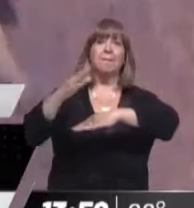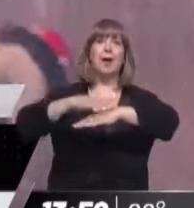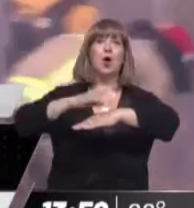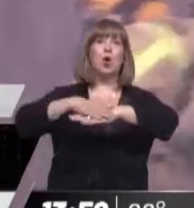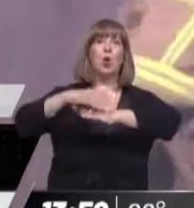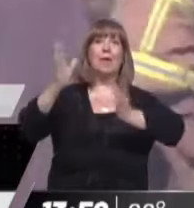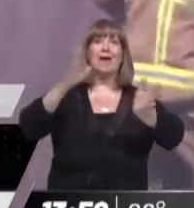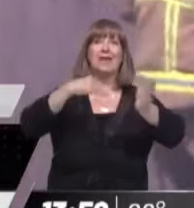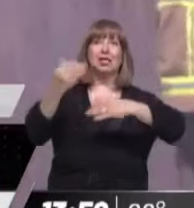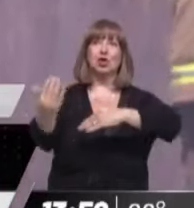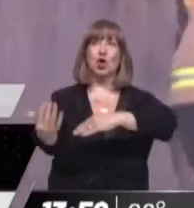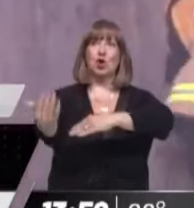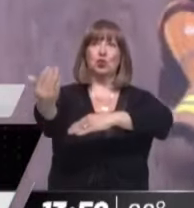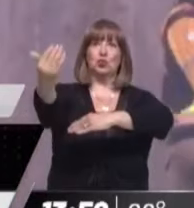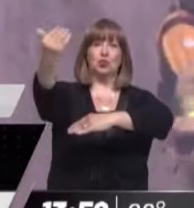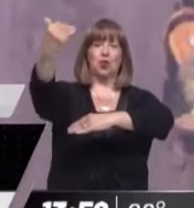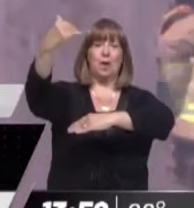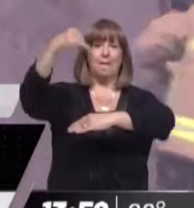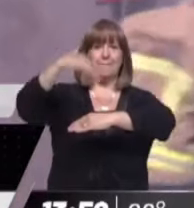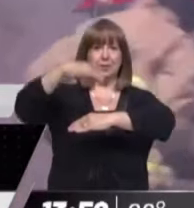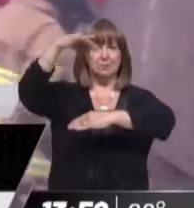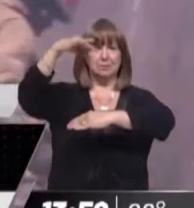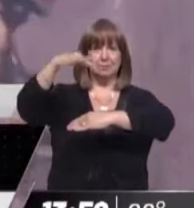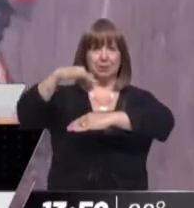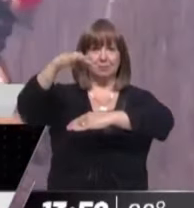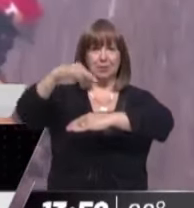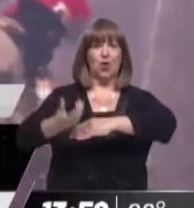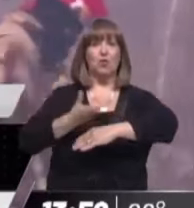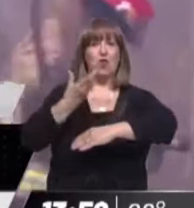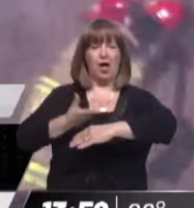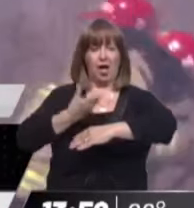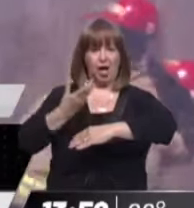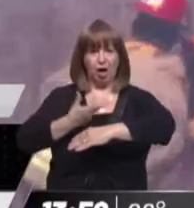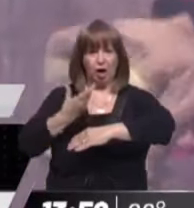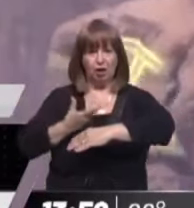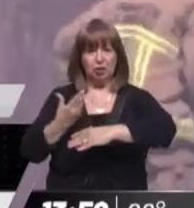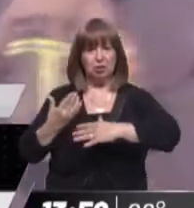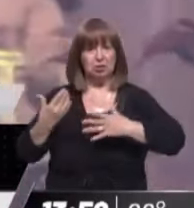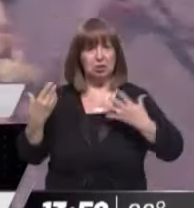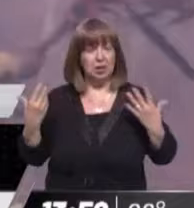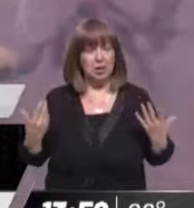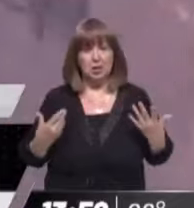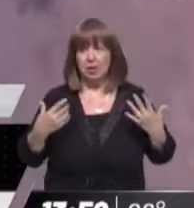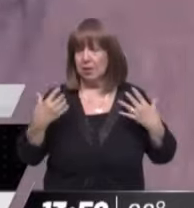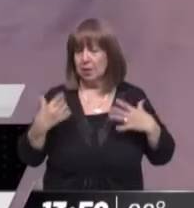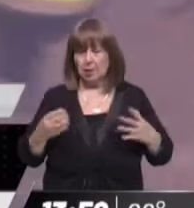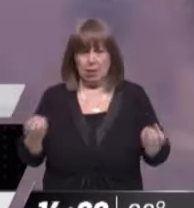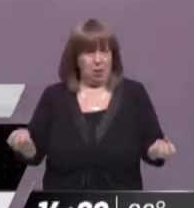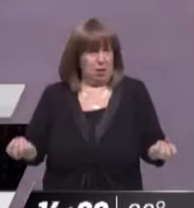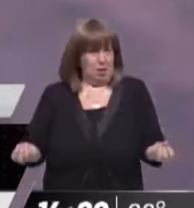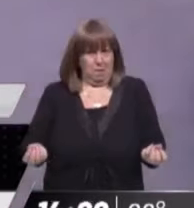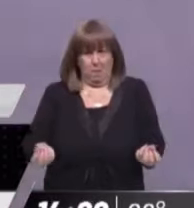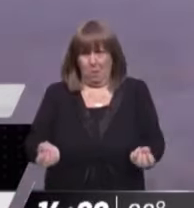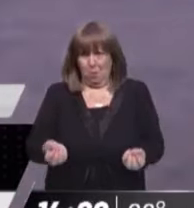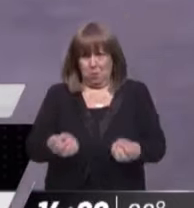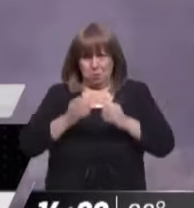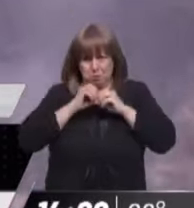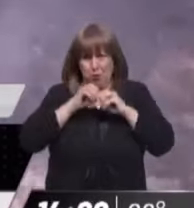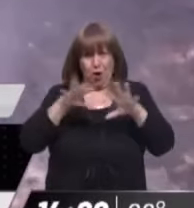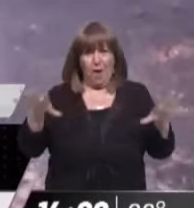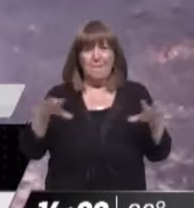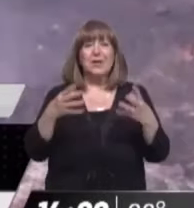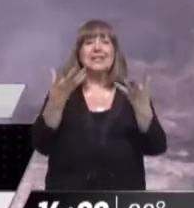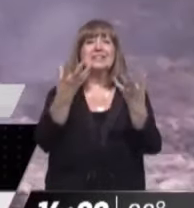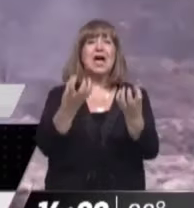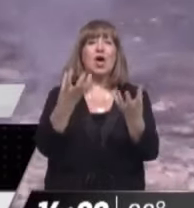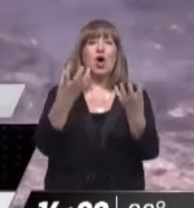manera. Claro, y finalmente en minutos ocurrió y es por eso que le pedí a la producción este nuevo contacto, porque fue impresionante la rapidez con la